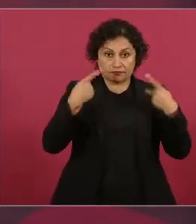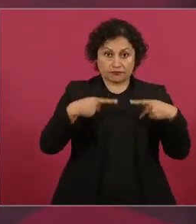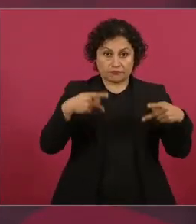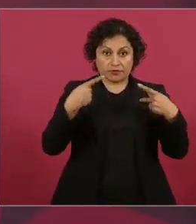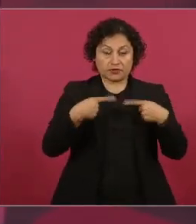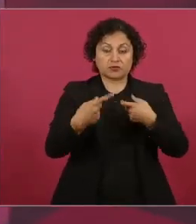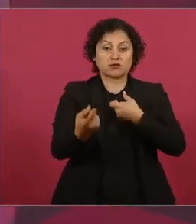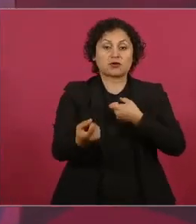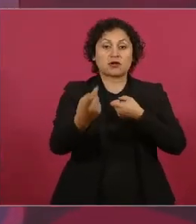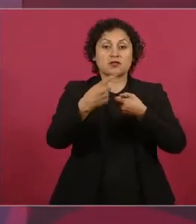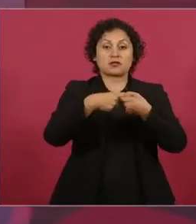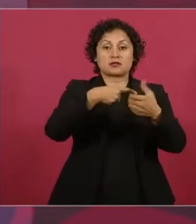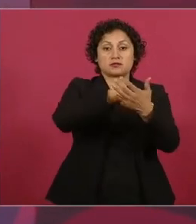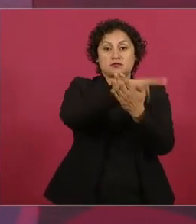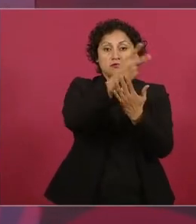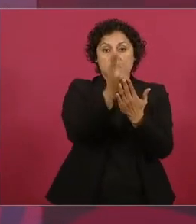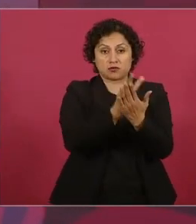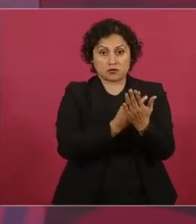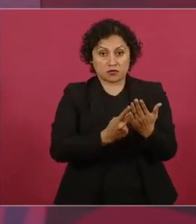los programas sociales.